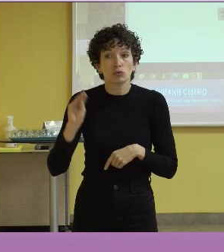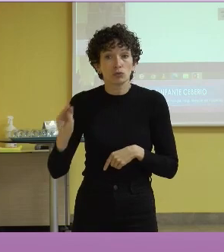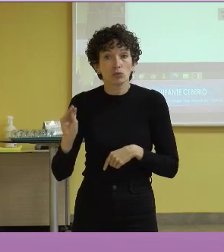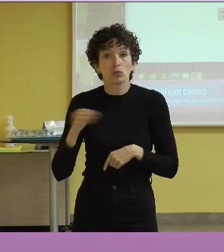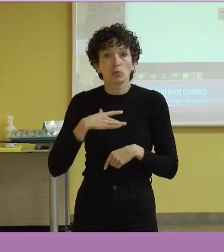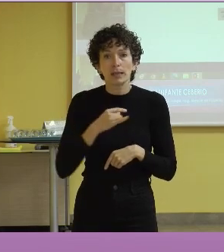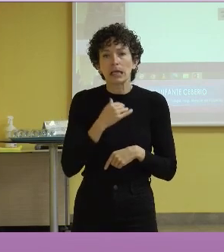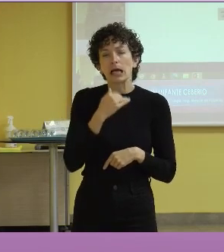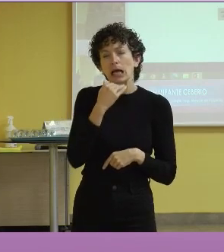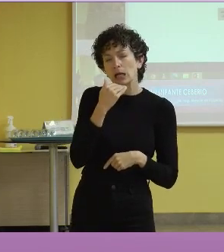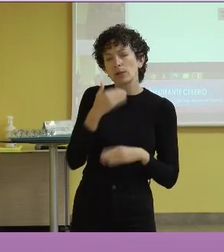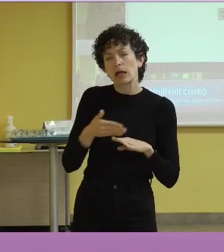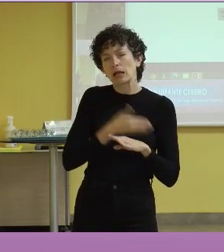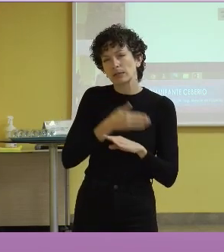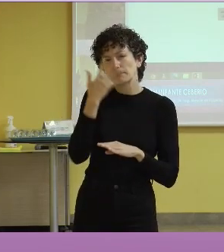sospecharlas.